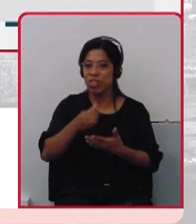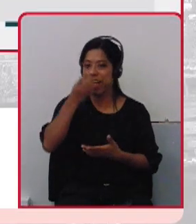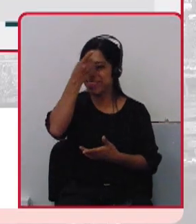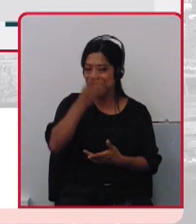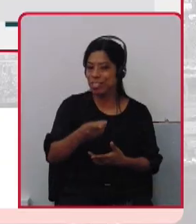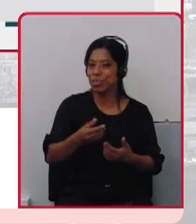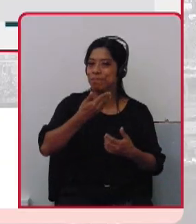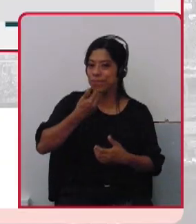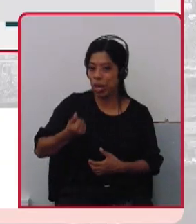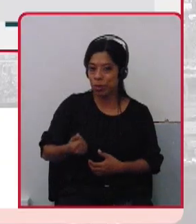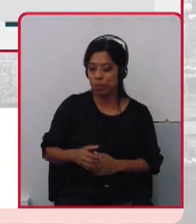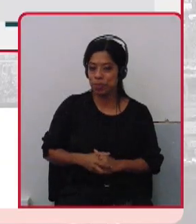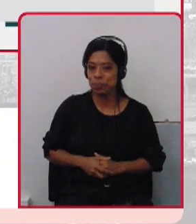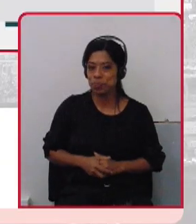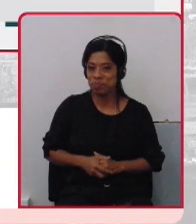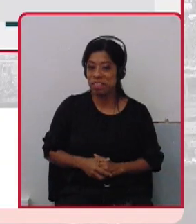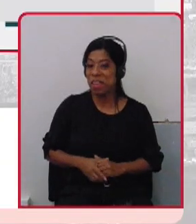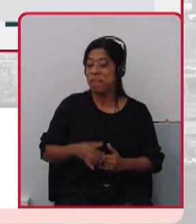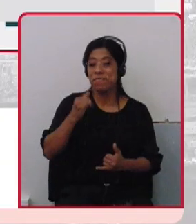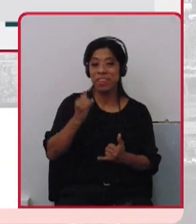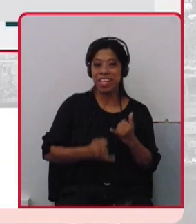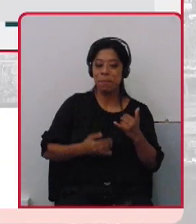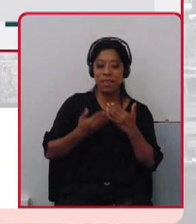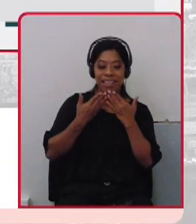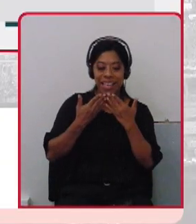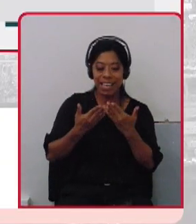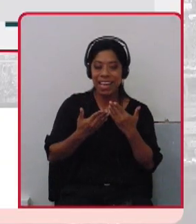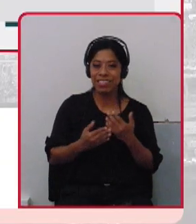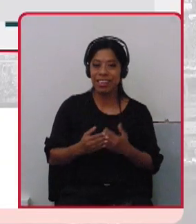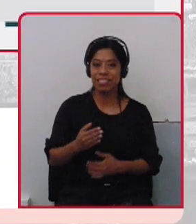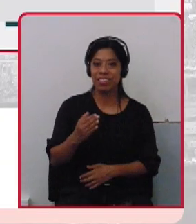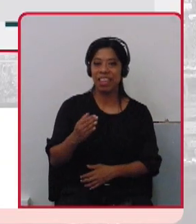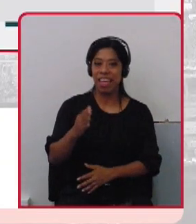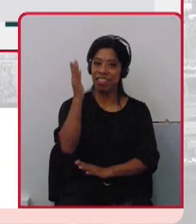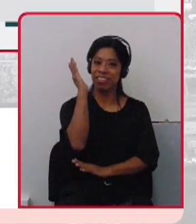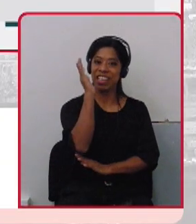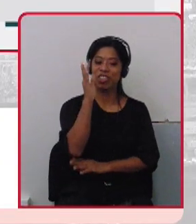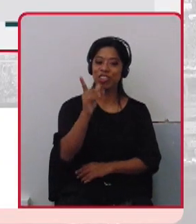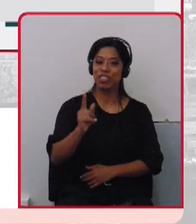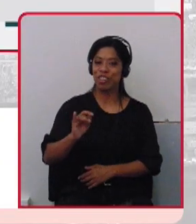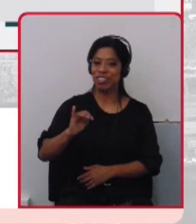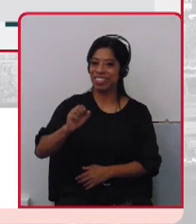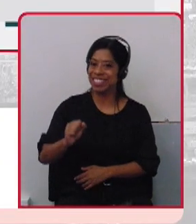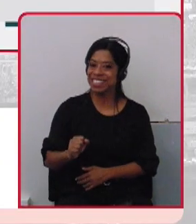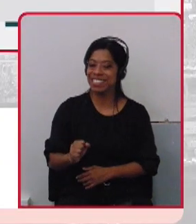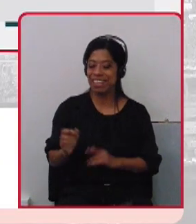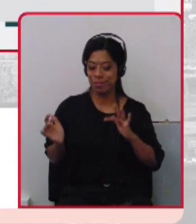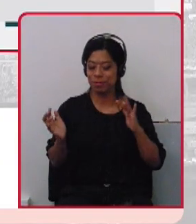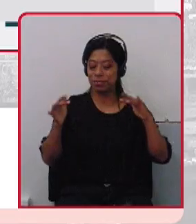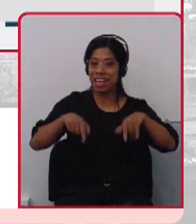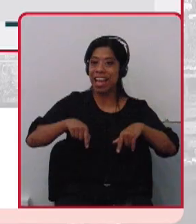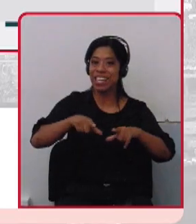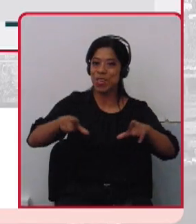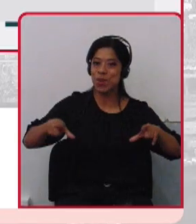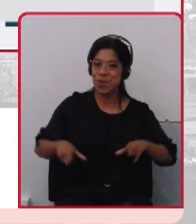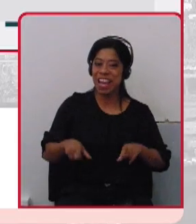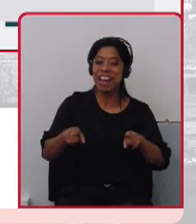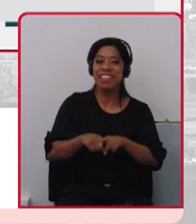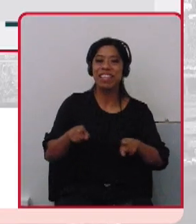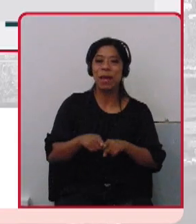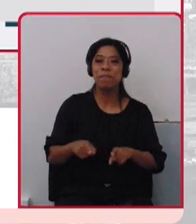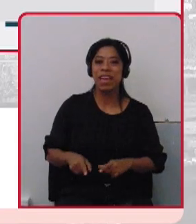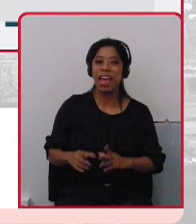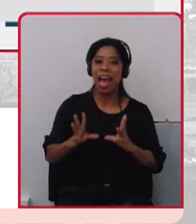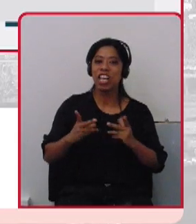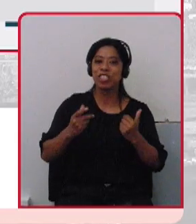forma oportuna, como dije. Y finalmente agradecer pues al Foro TIS por el espacio que me han concedido, y a la Sociedad Minera Brocal